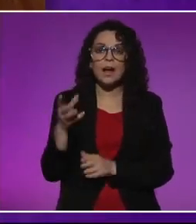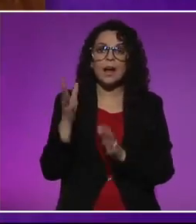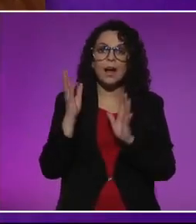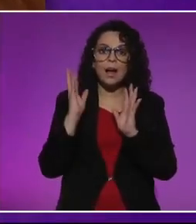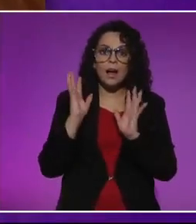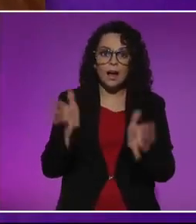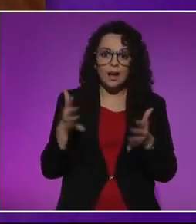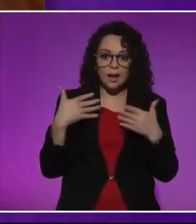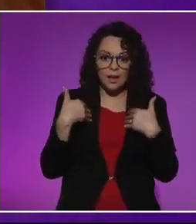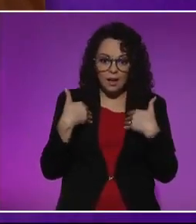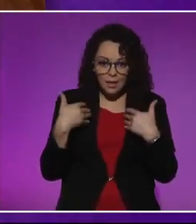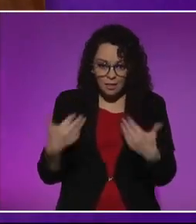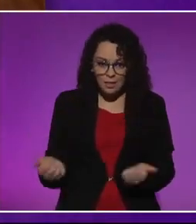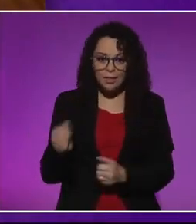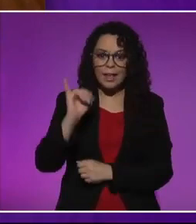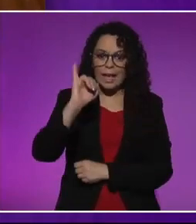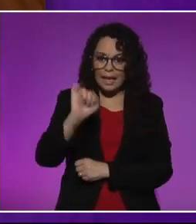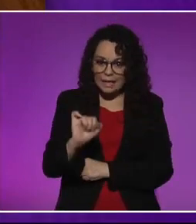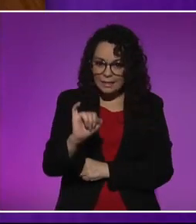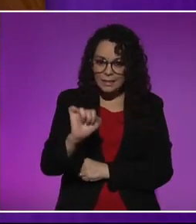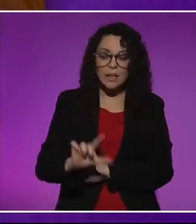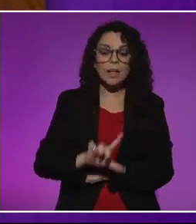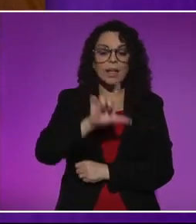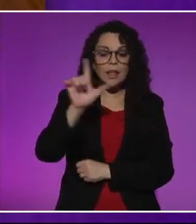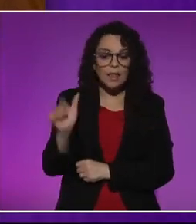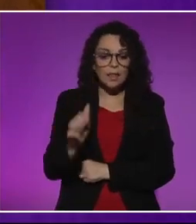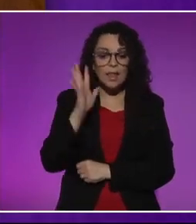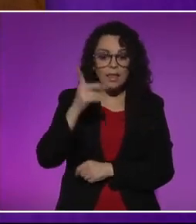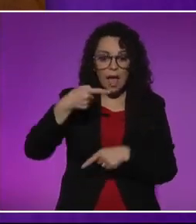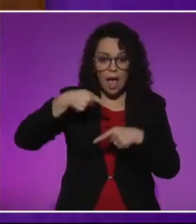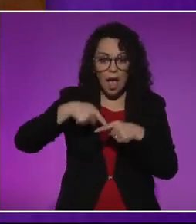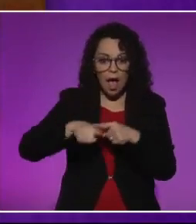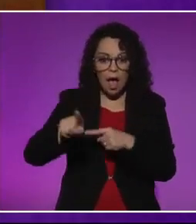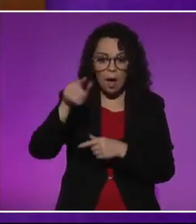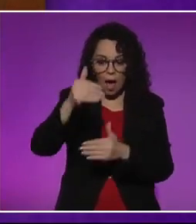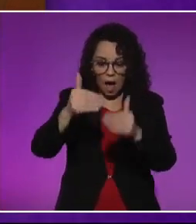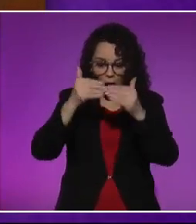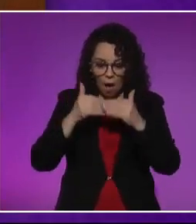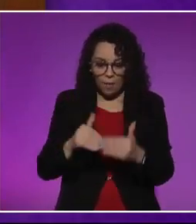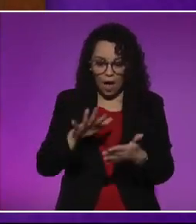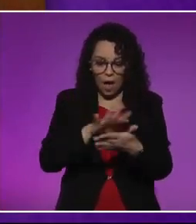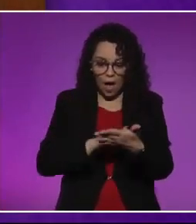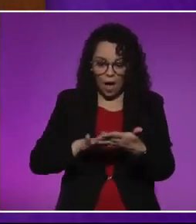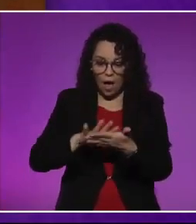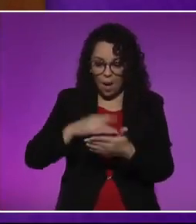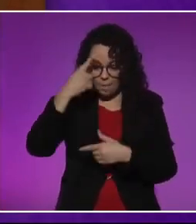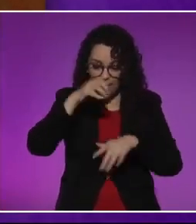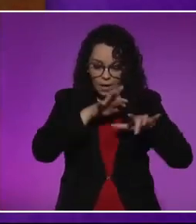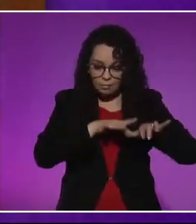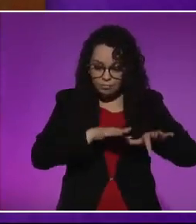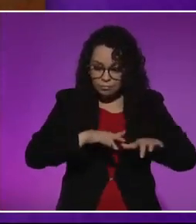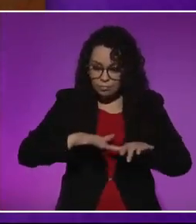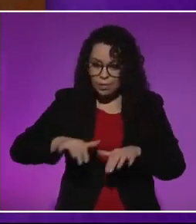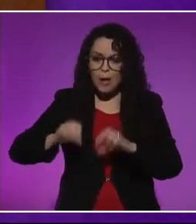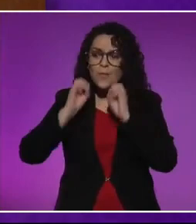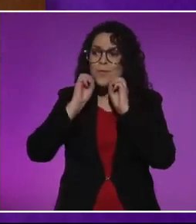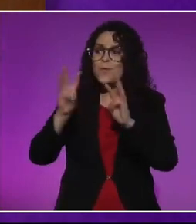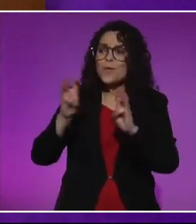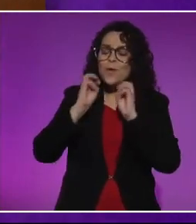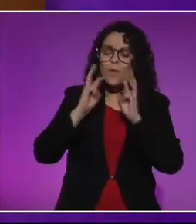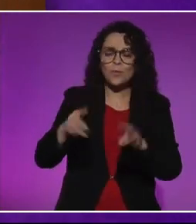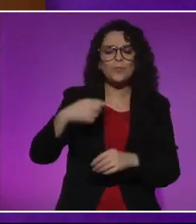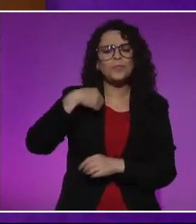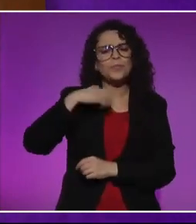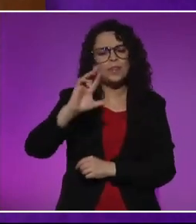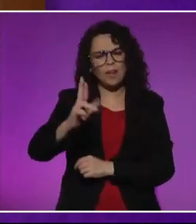¡Oh! ¡Ah, sí, sí, sí! Y luego ya comienza la partitura. ¡Guau! Oye, Lore, yo me acuerdo que